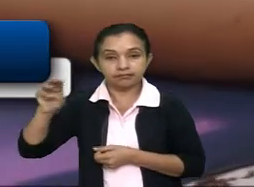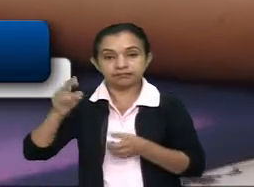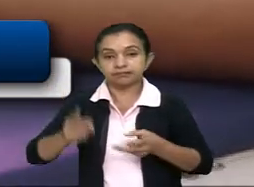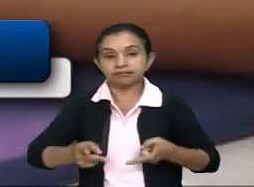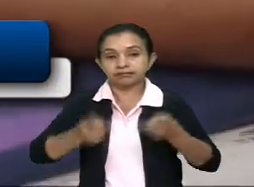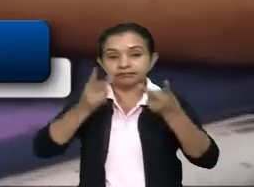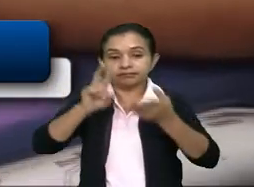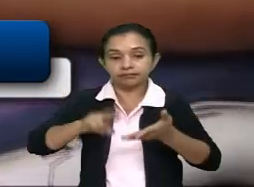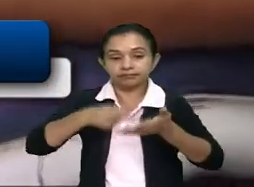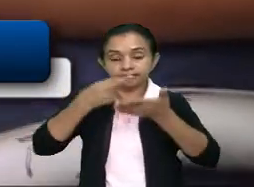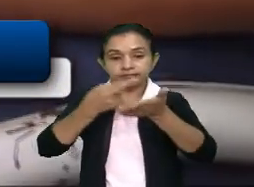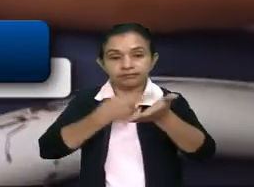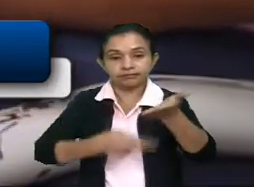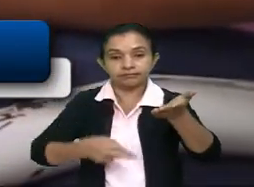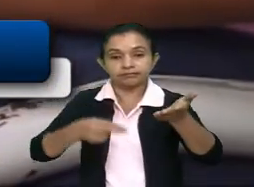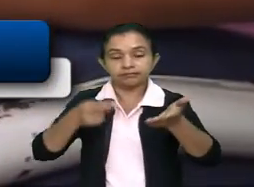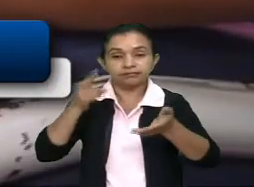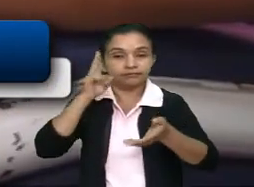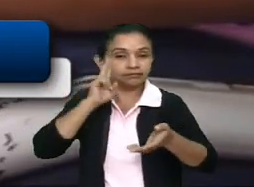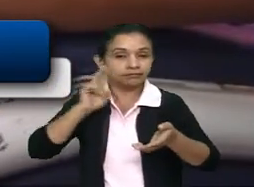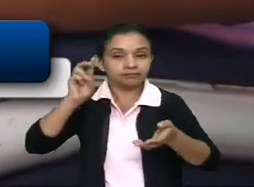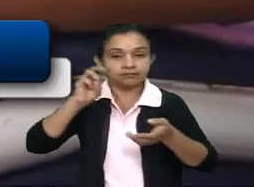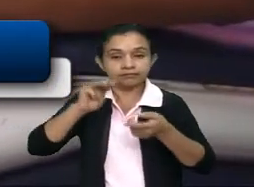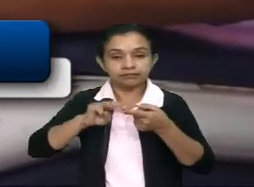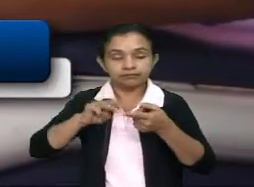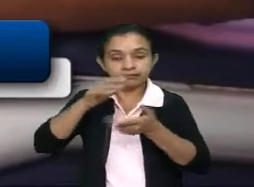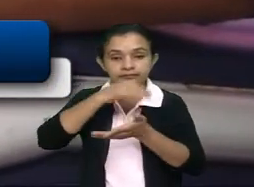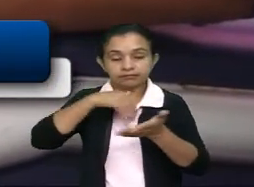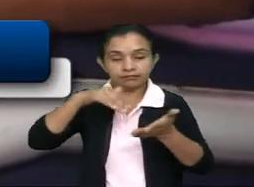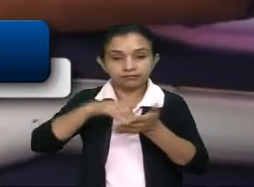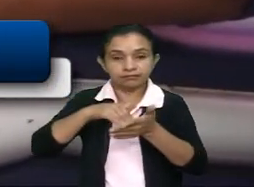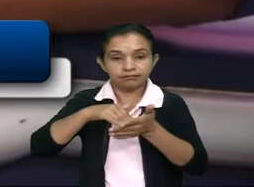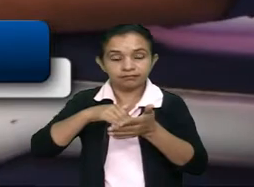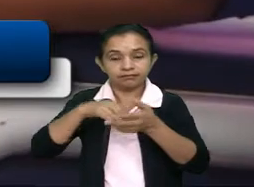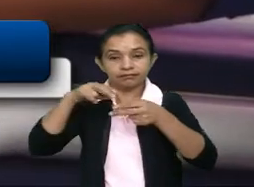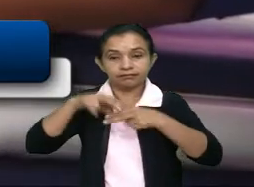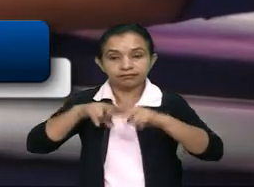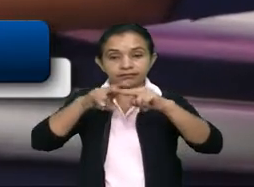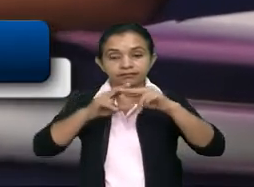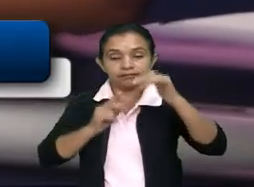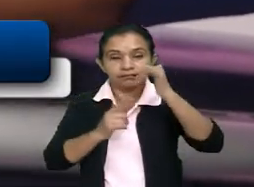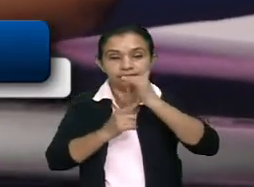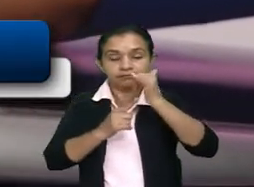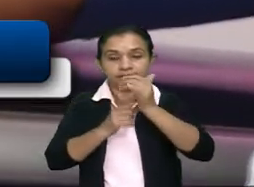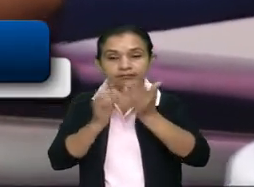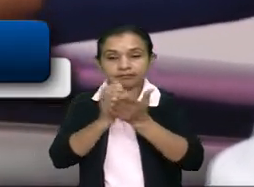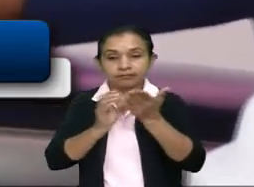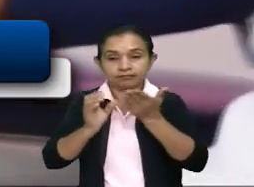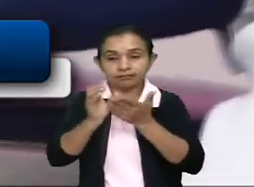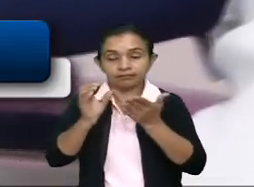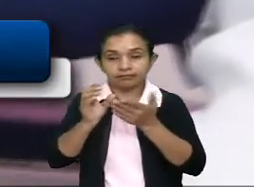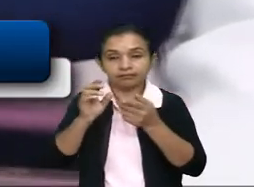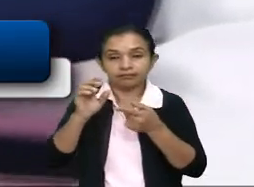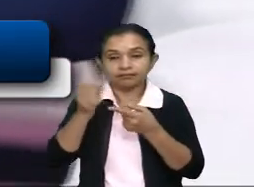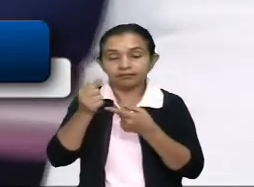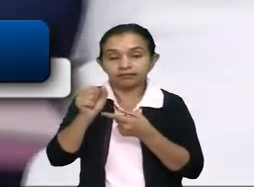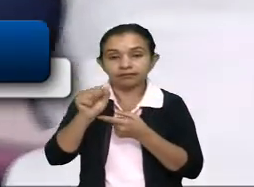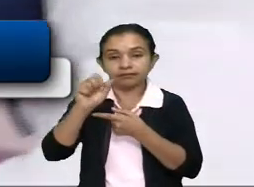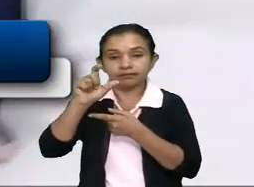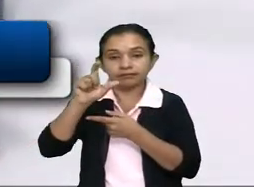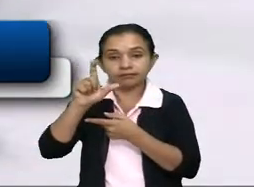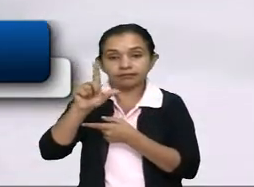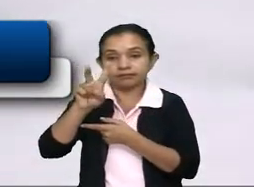en la universidad martin lutero en el parque central de tipitapa en el colegio público salvador mendieta en la colonia centroamérica